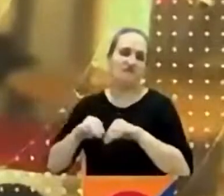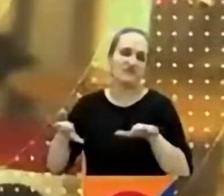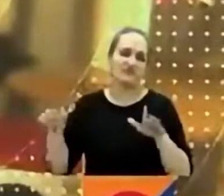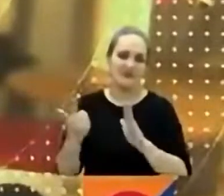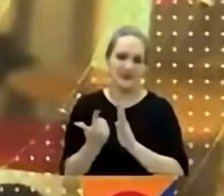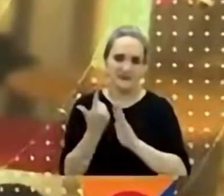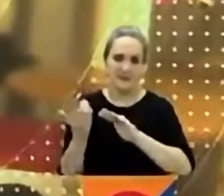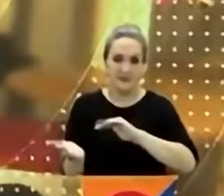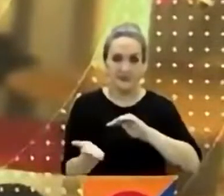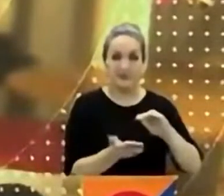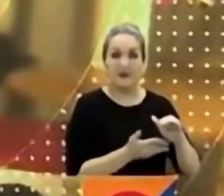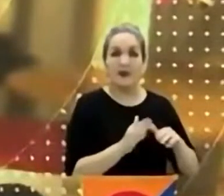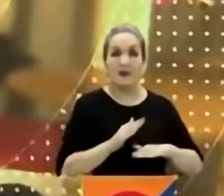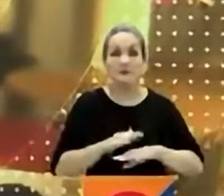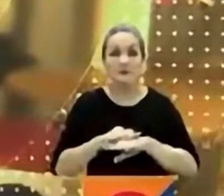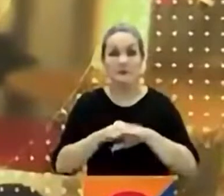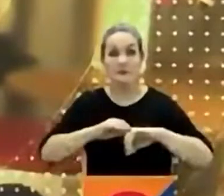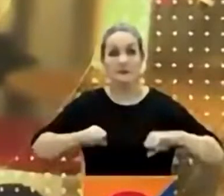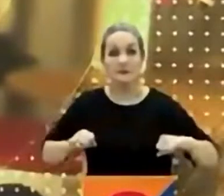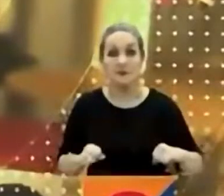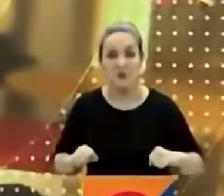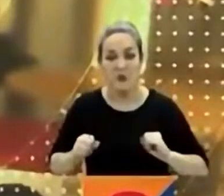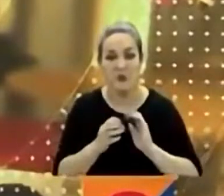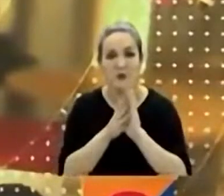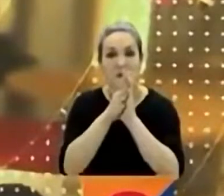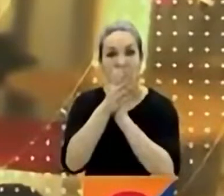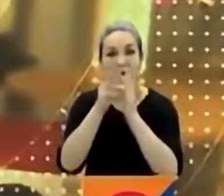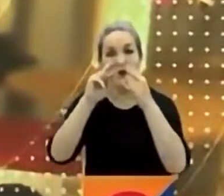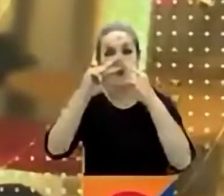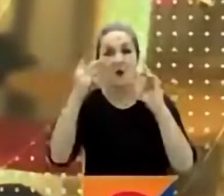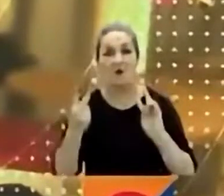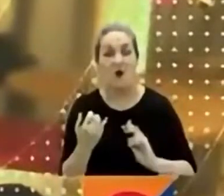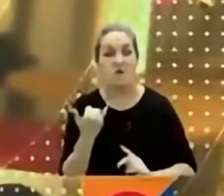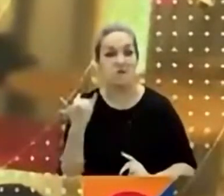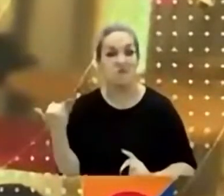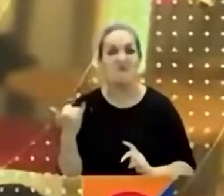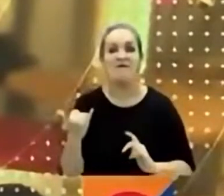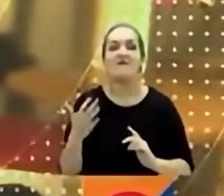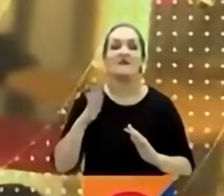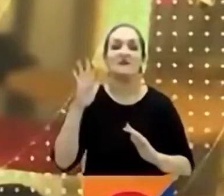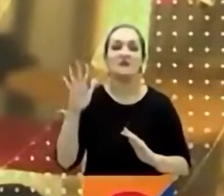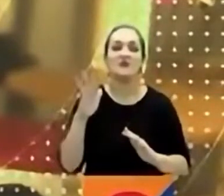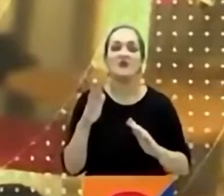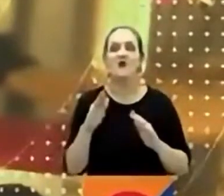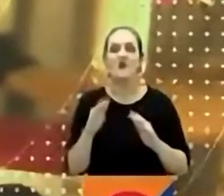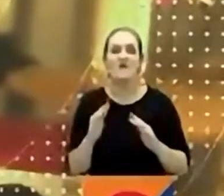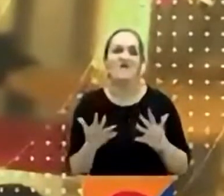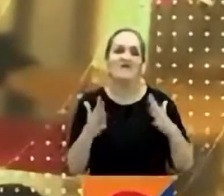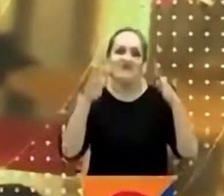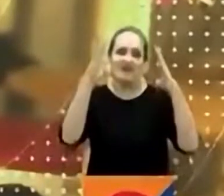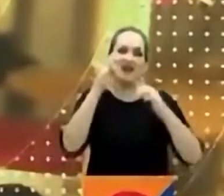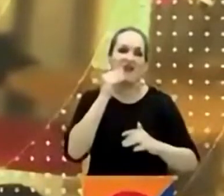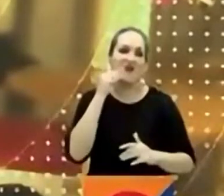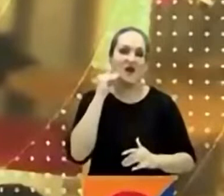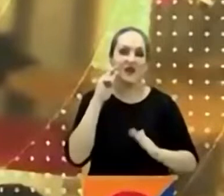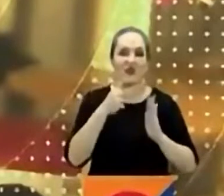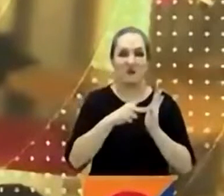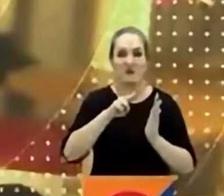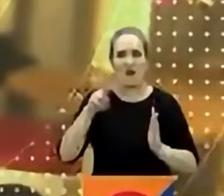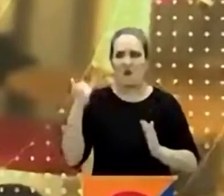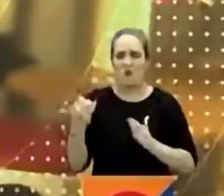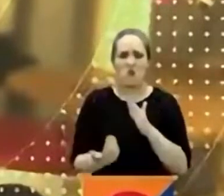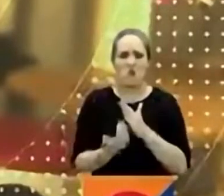Mucha atención, familias bogotanas, porque en Corferias inició la Feria del Hogar 2022. La innovación,